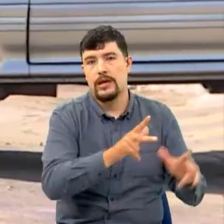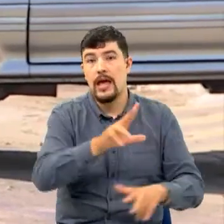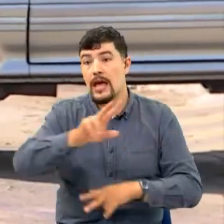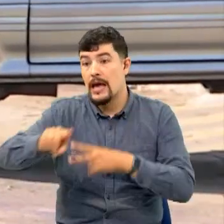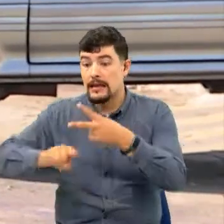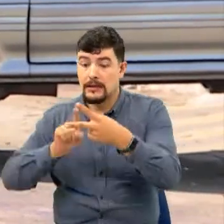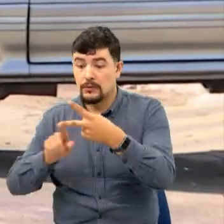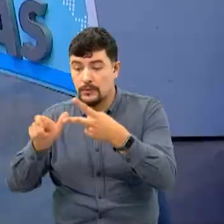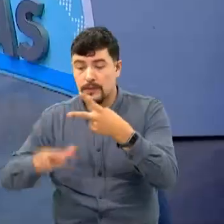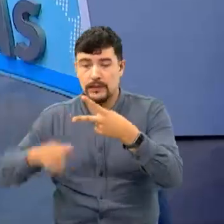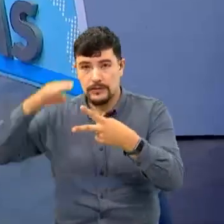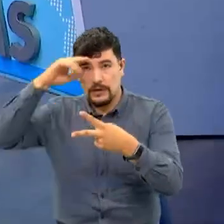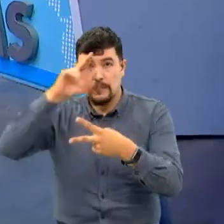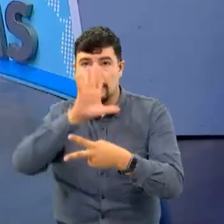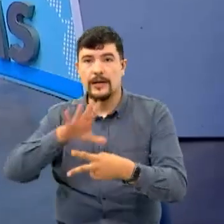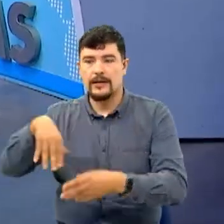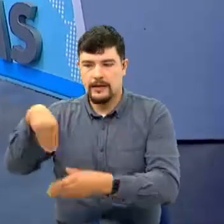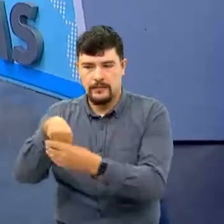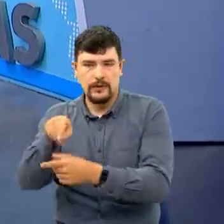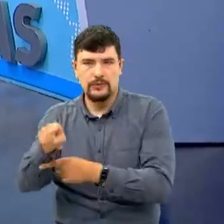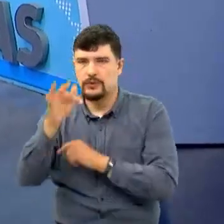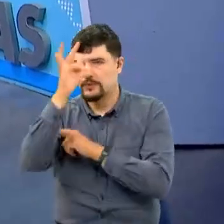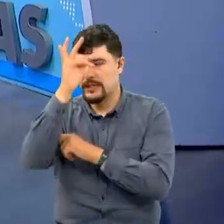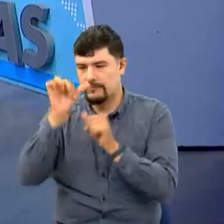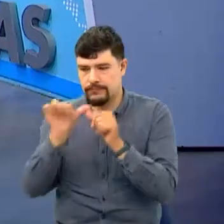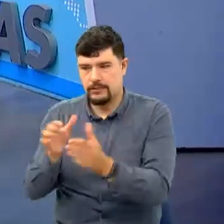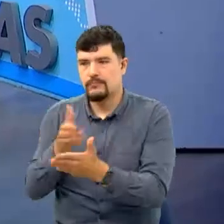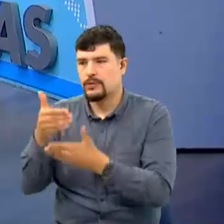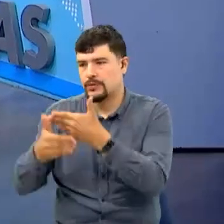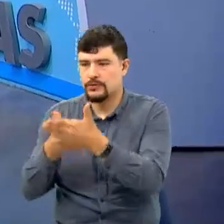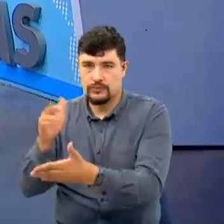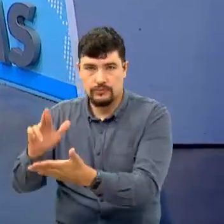la capital de Santander. Por ahora es la información que teníamos al